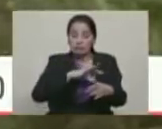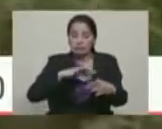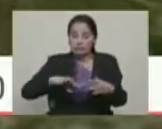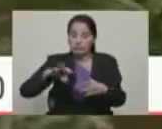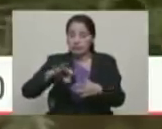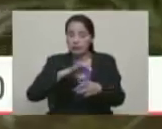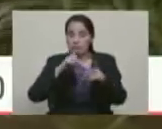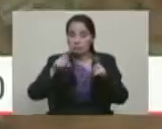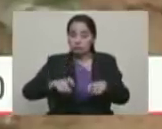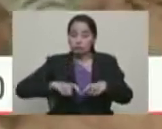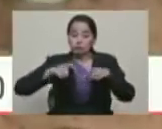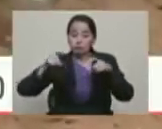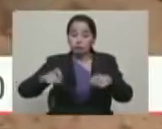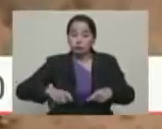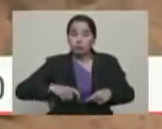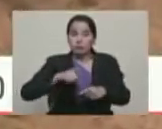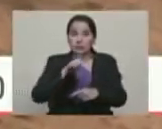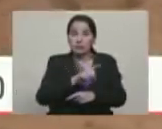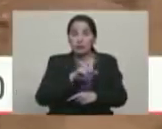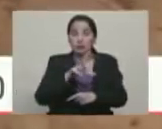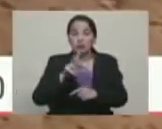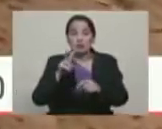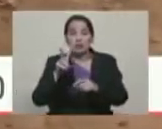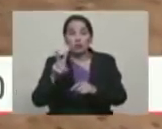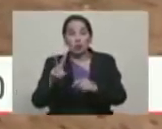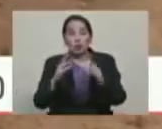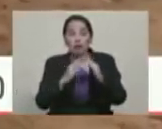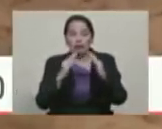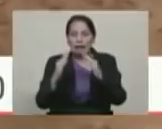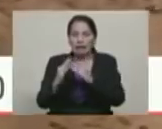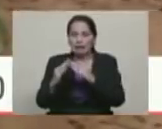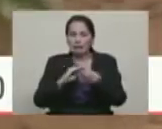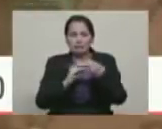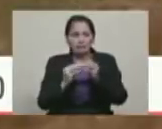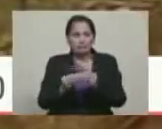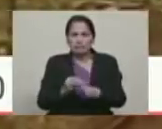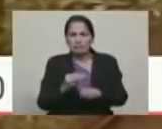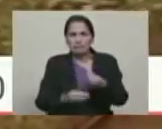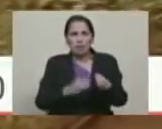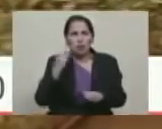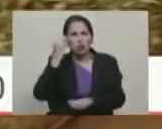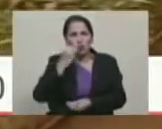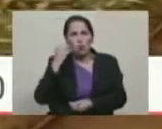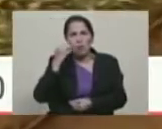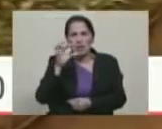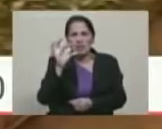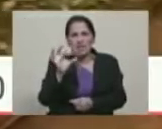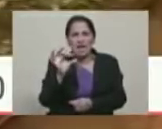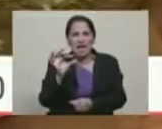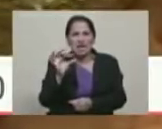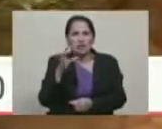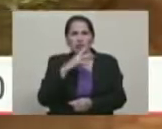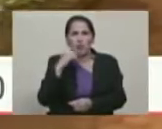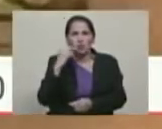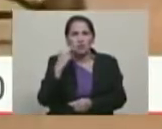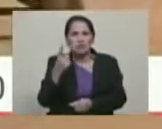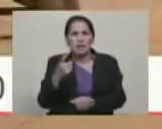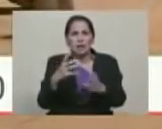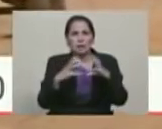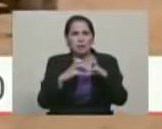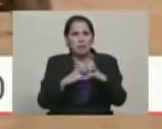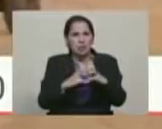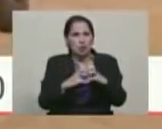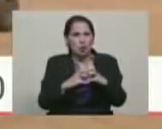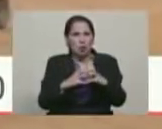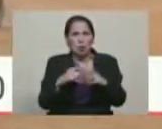sus 32 casas de cultivo, de diferentes rubros, tomate, ají dulce, tenemos pimentón, así como también nuestras